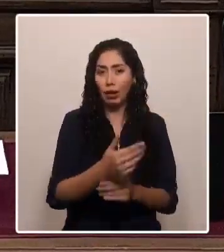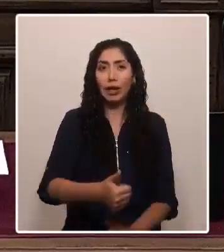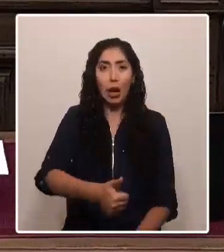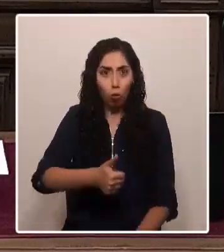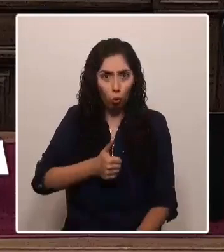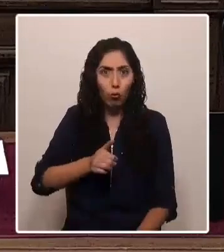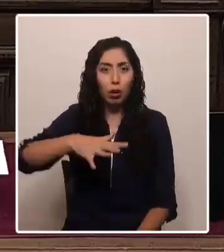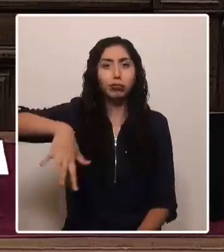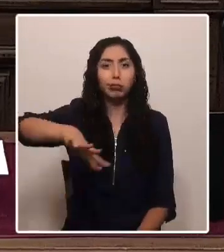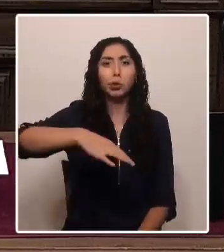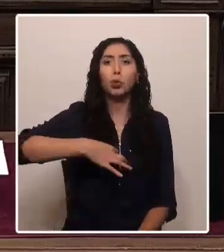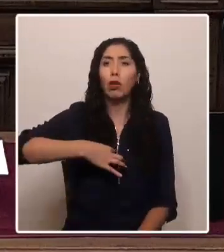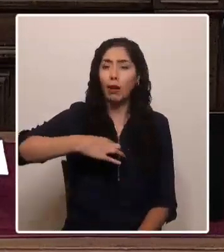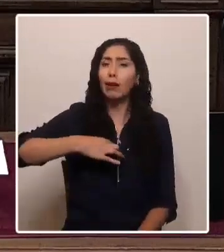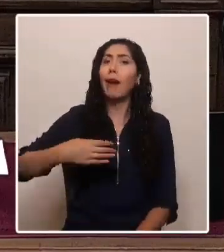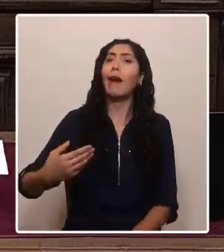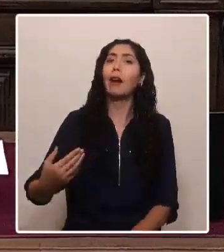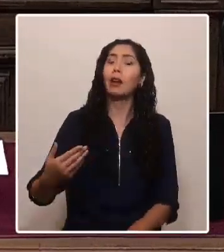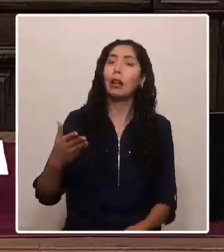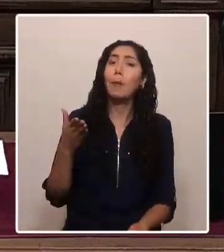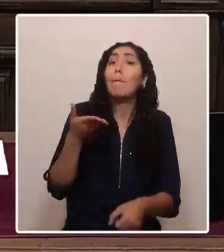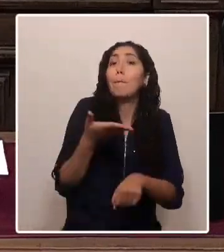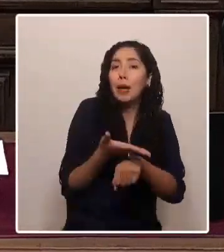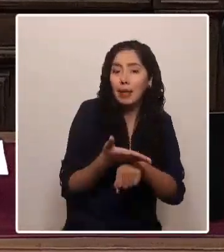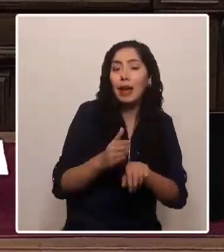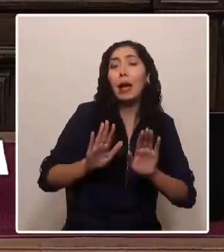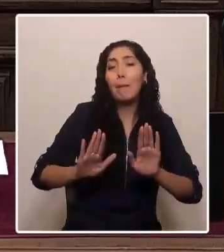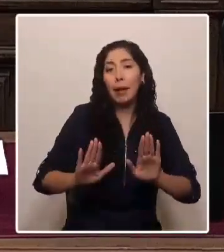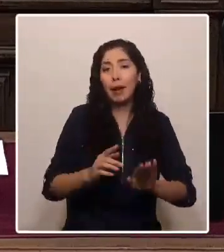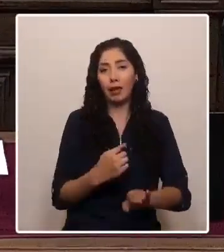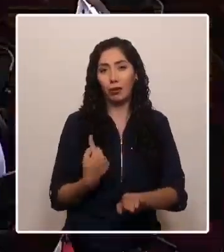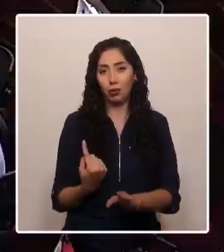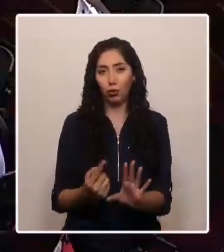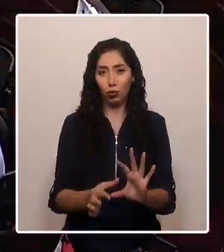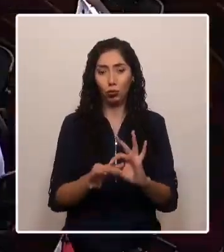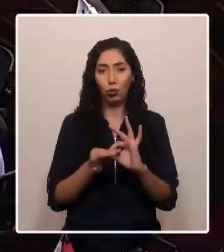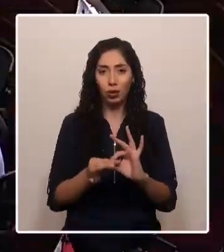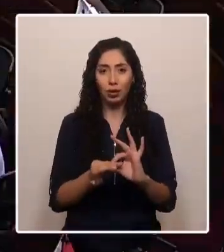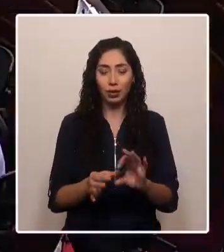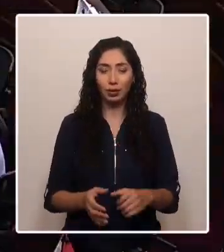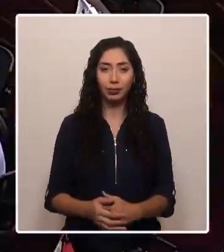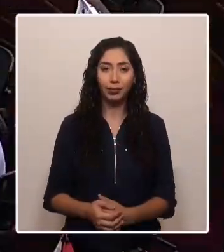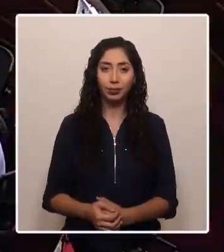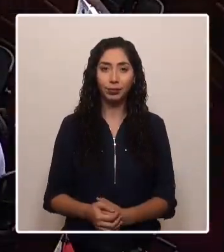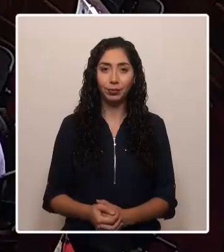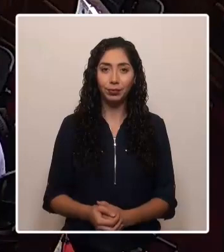lo que la ciudadanía nos ha exigido y espera de nosotros. Muchas gracias.